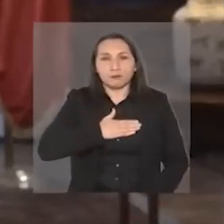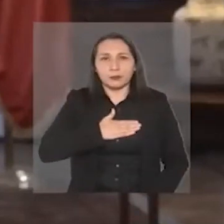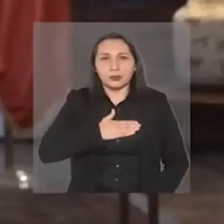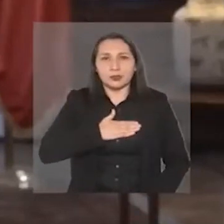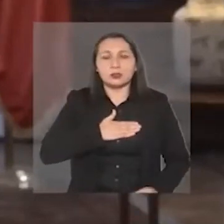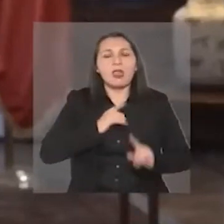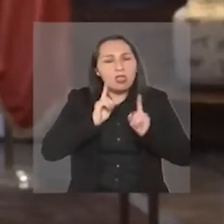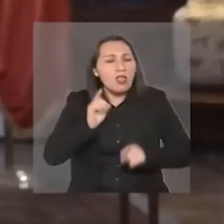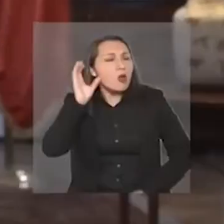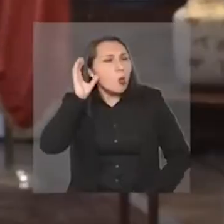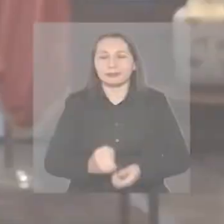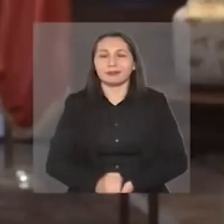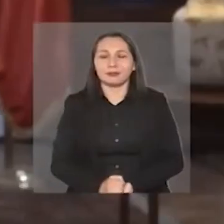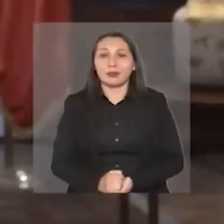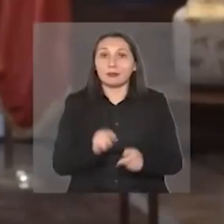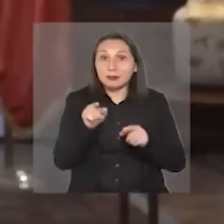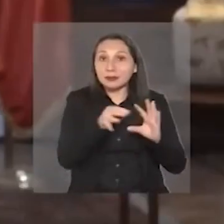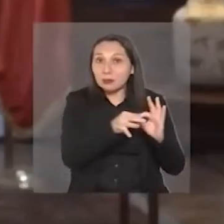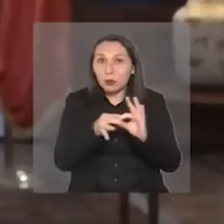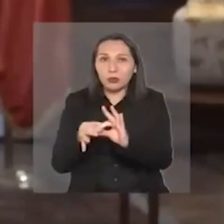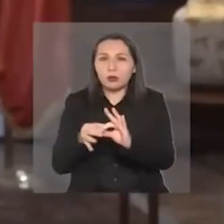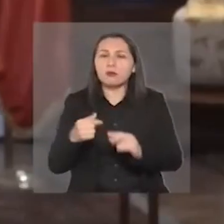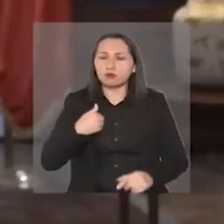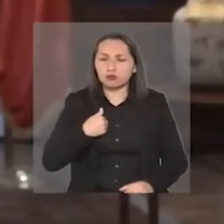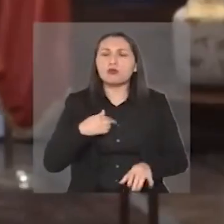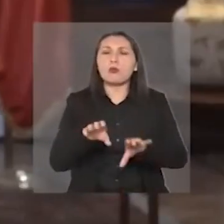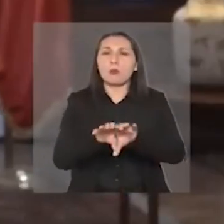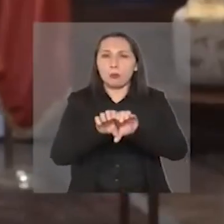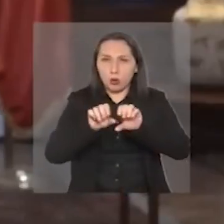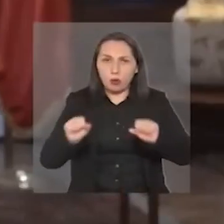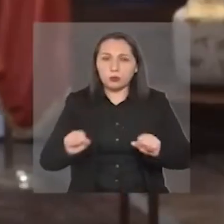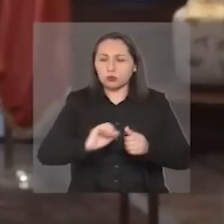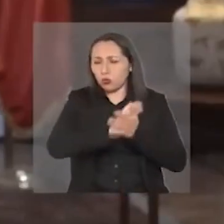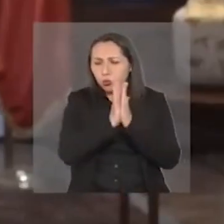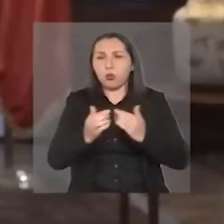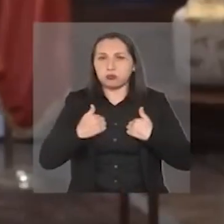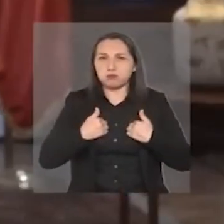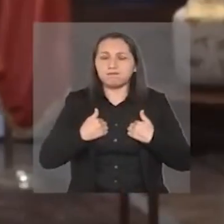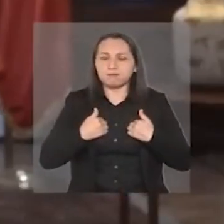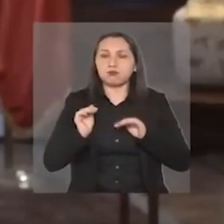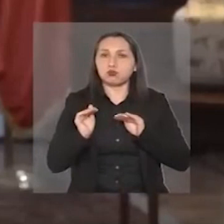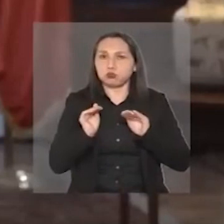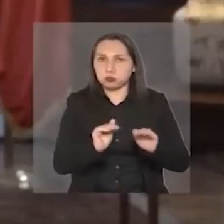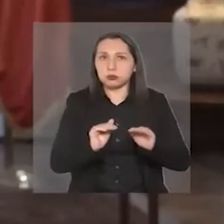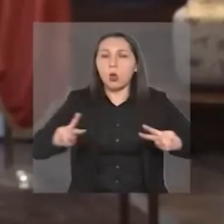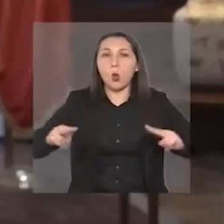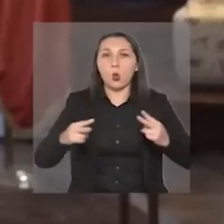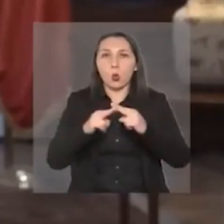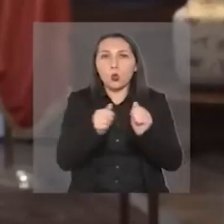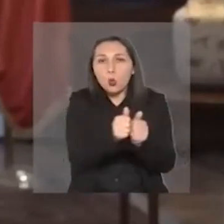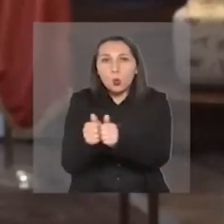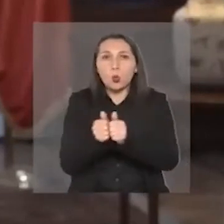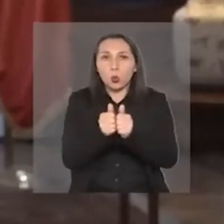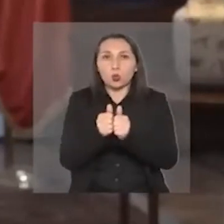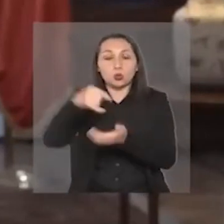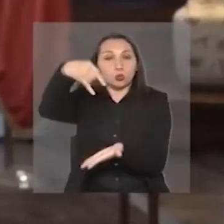Y es que hay que escuchar la voz del pueblo. Por ello, es que me comprometo a poner todo de mi parte para construir en conjunto